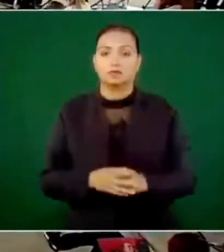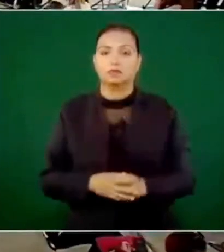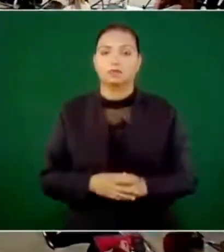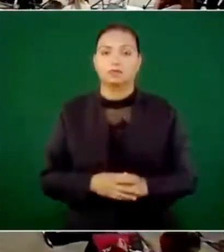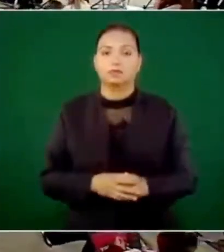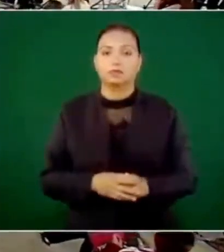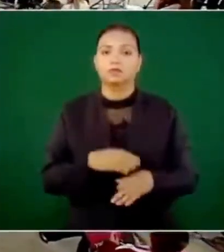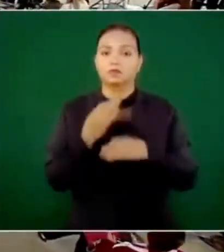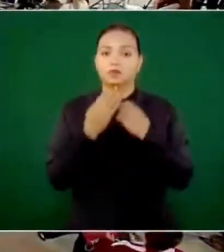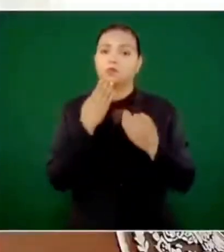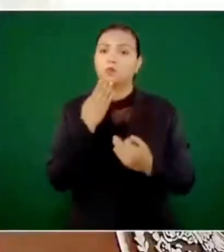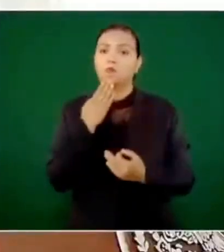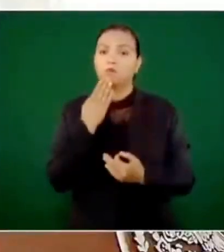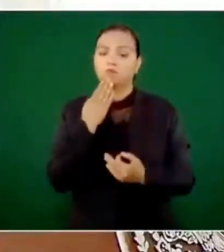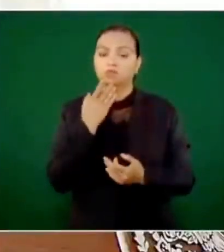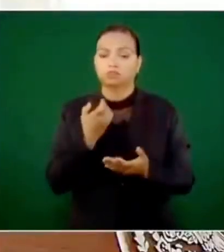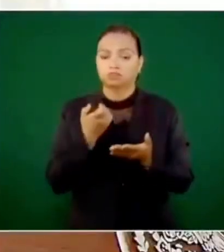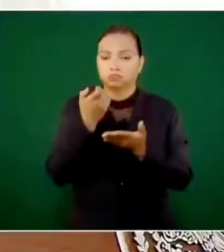si son buenos los salarios,